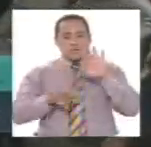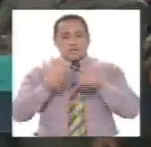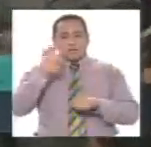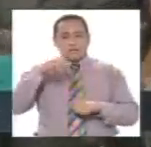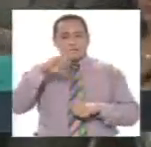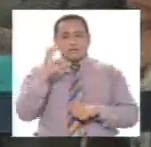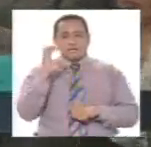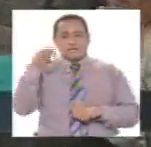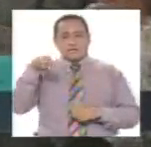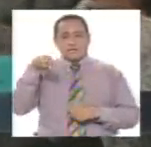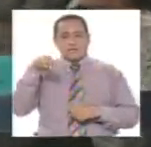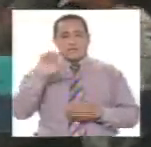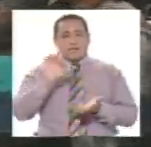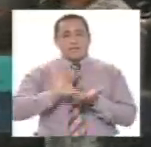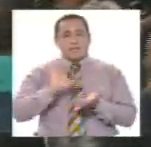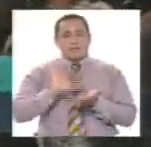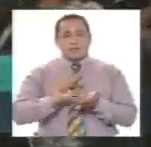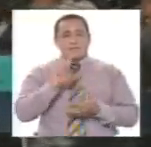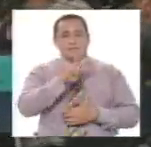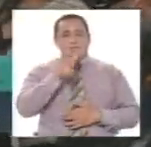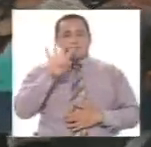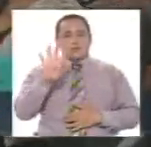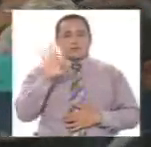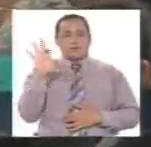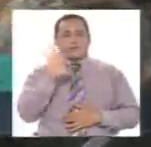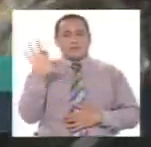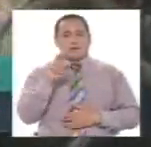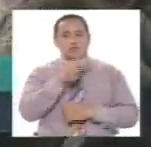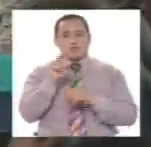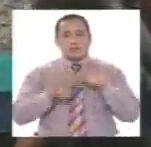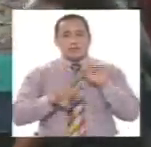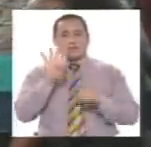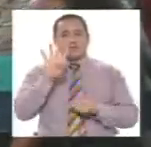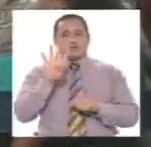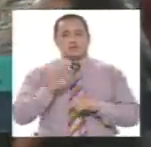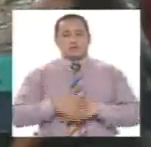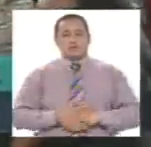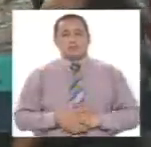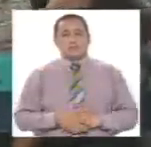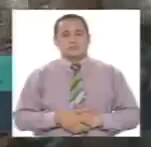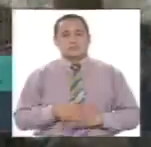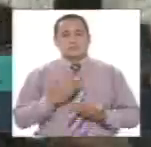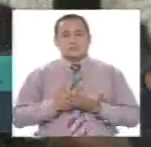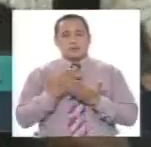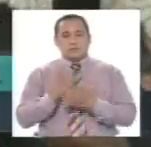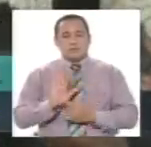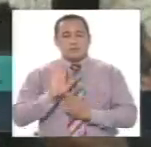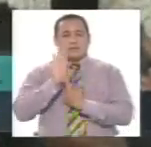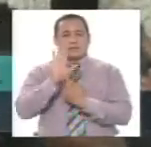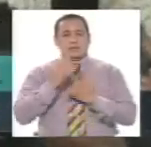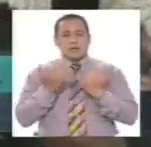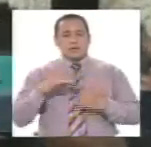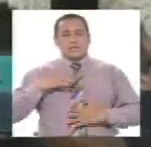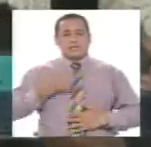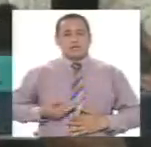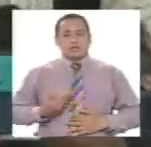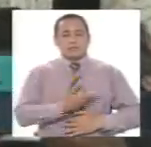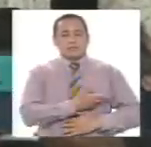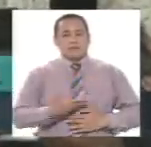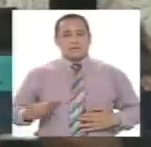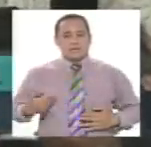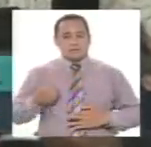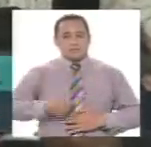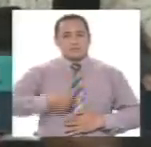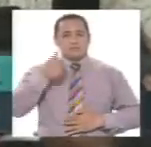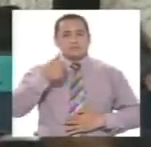089-2014, PCM, Lima, 24 de febrero de 2014. Vista la propuesta del señor Presidente del